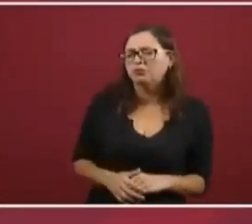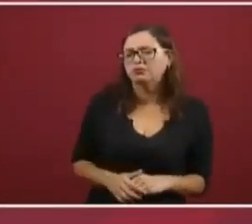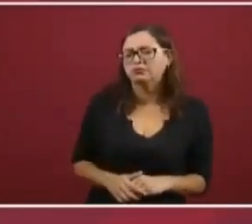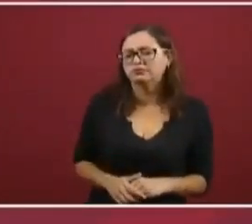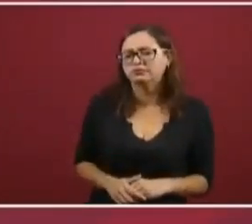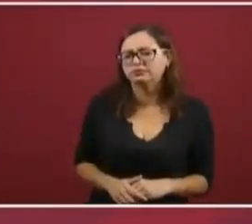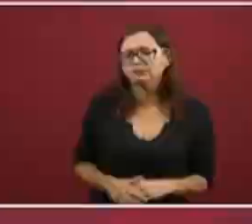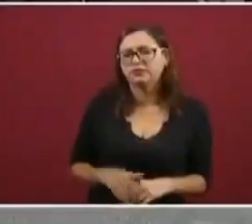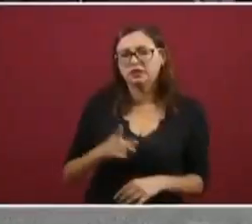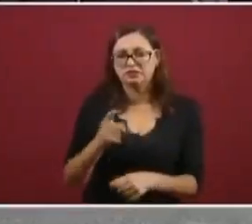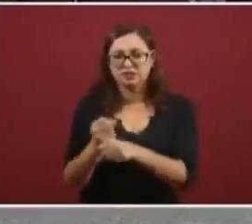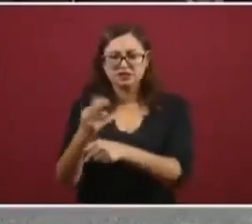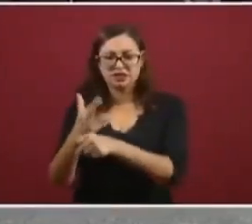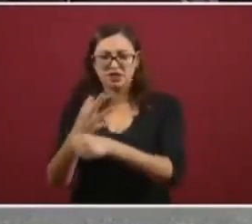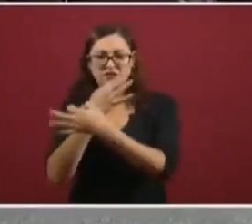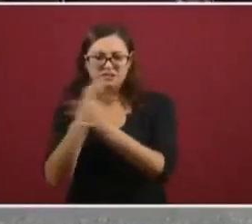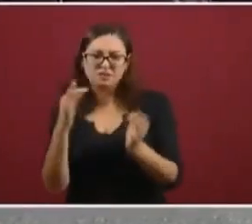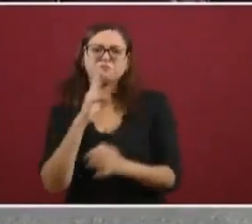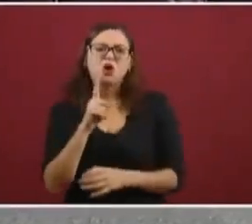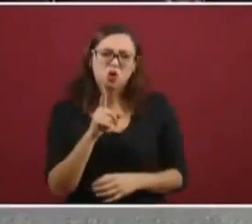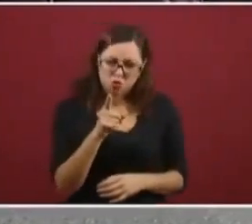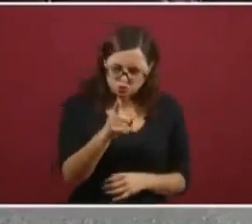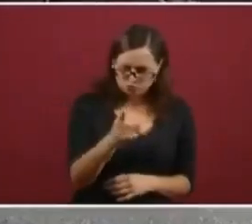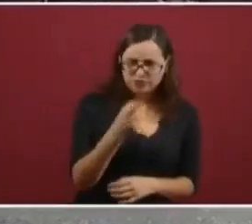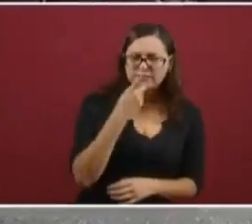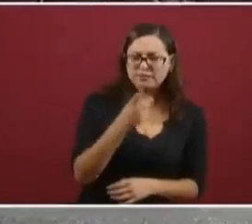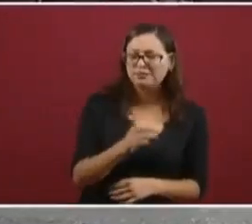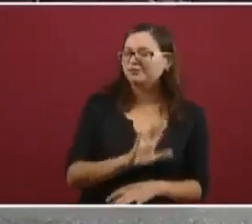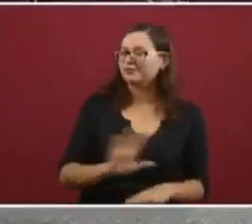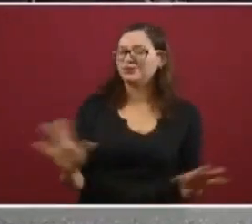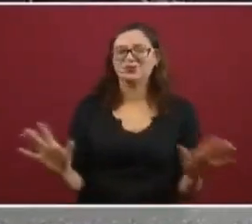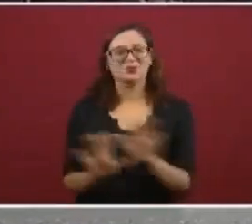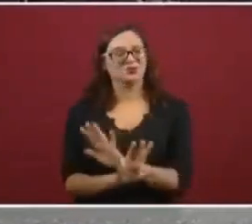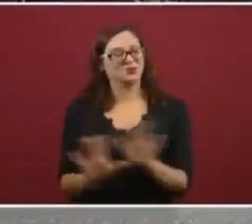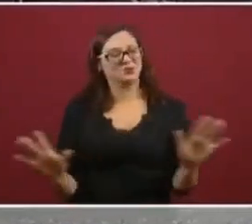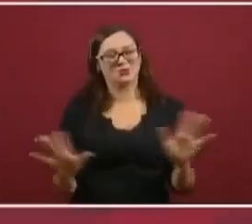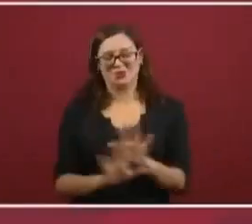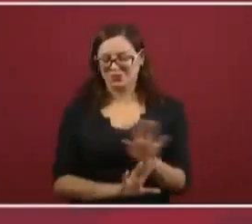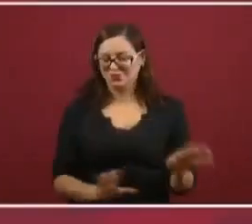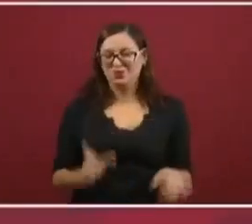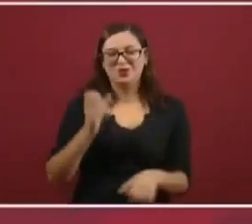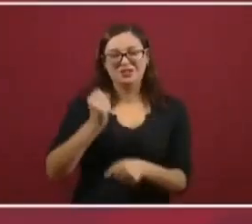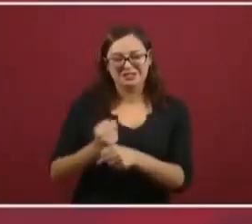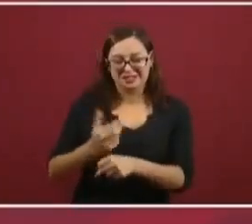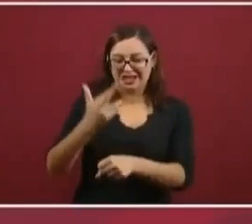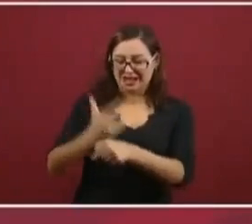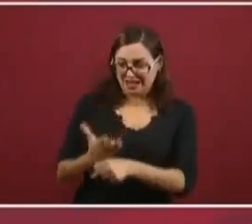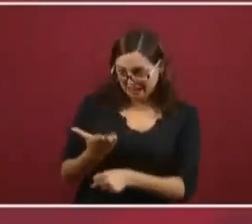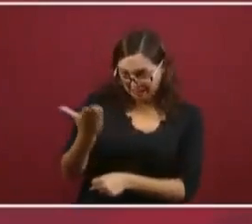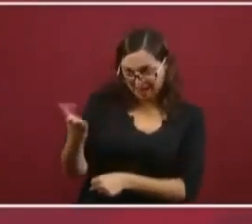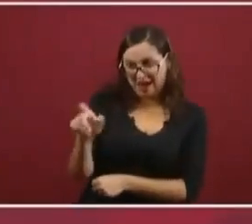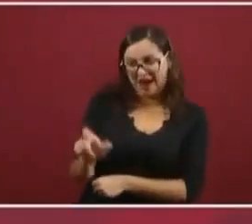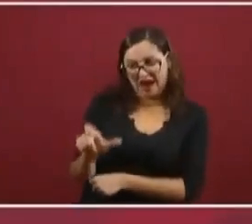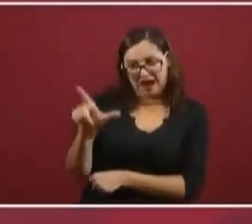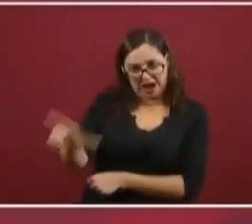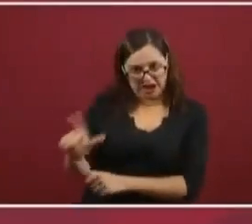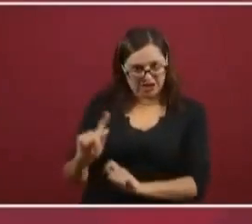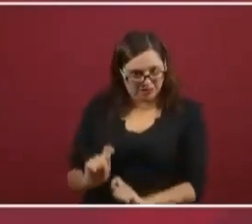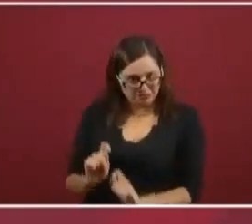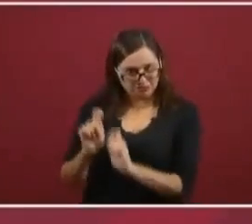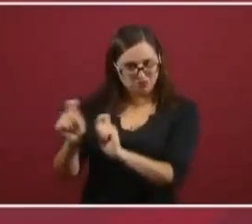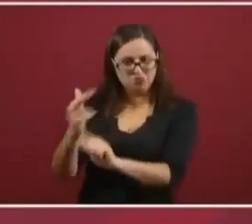escuchar secretario no el secretario es el que tiene más elementos Yo nada